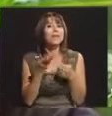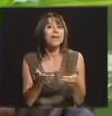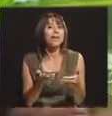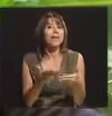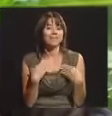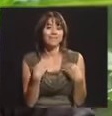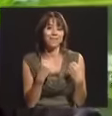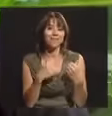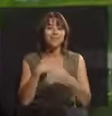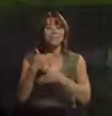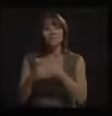aliviar y después lo demás